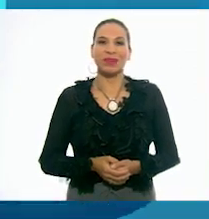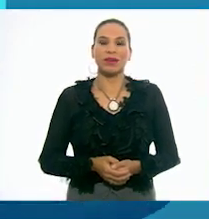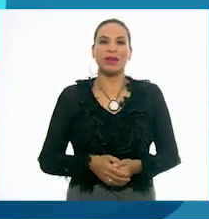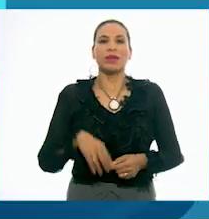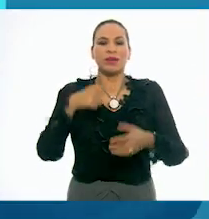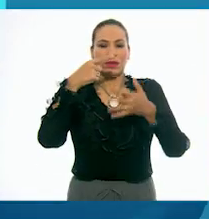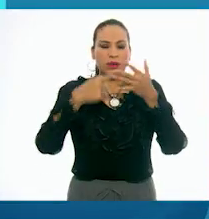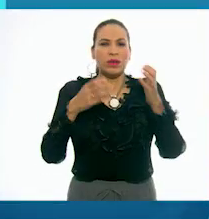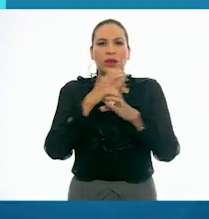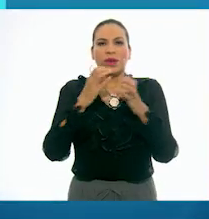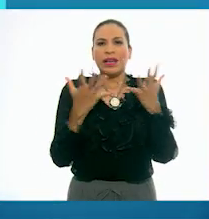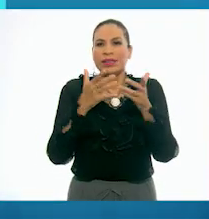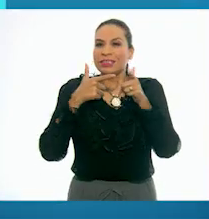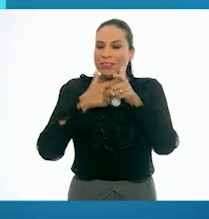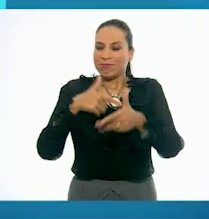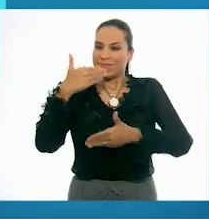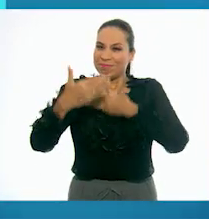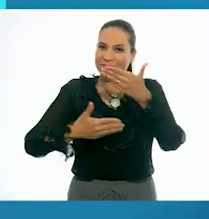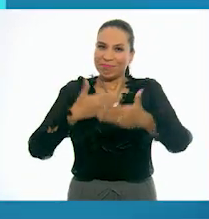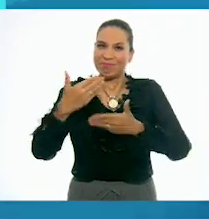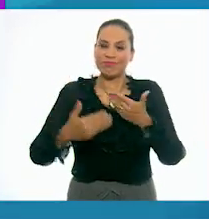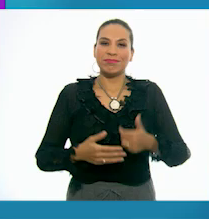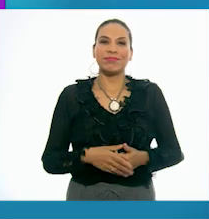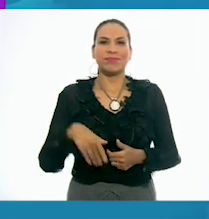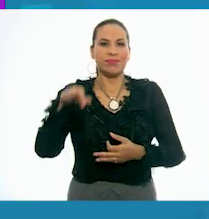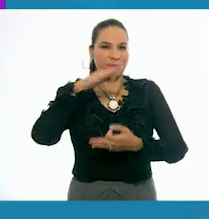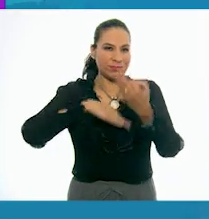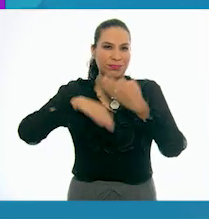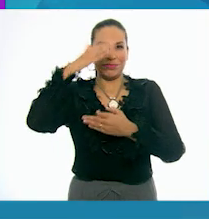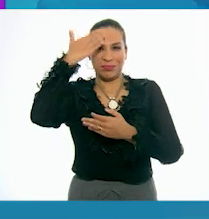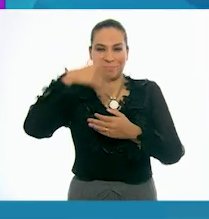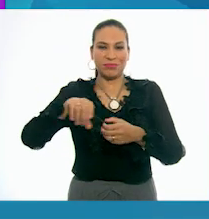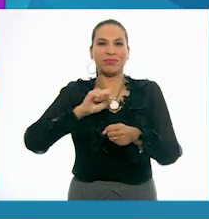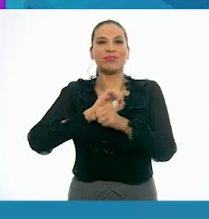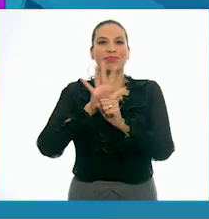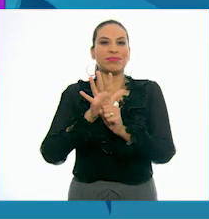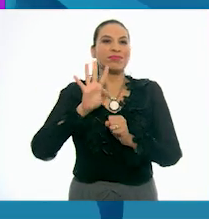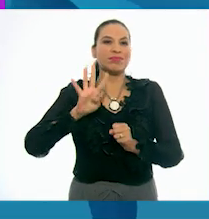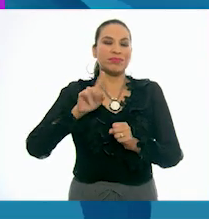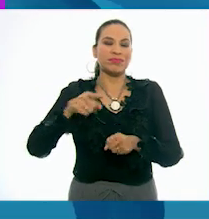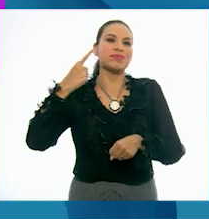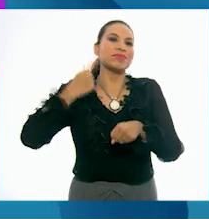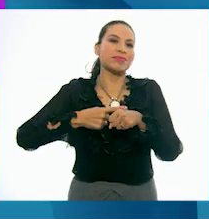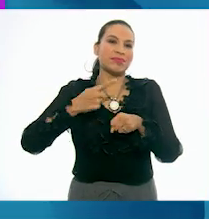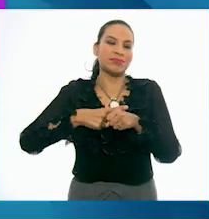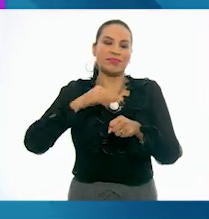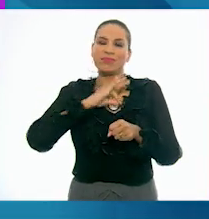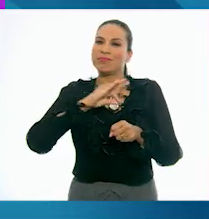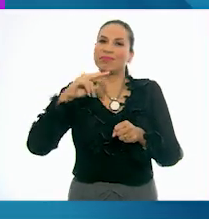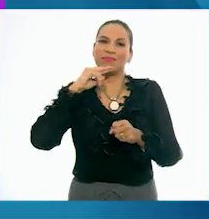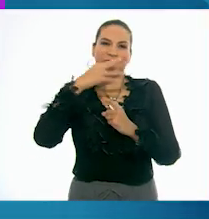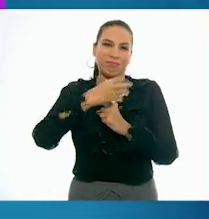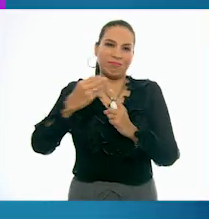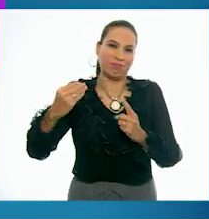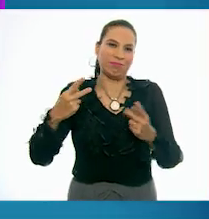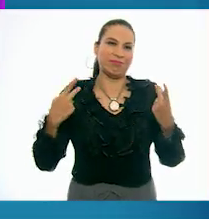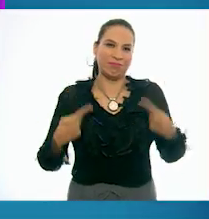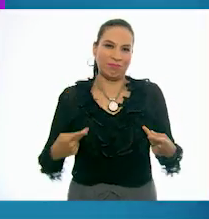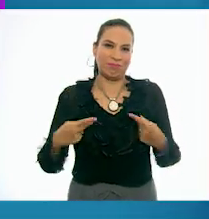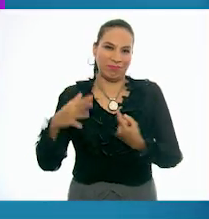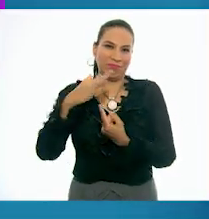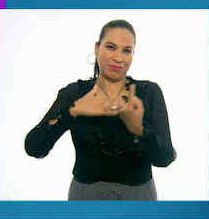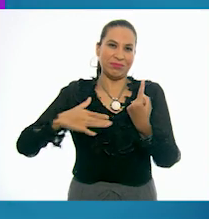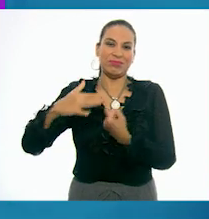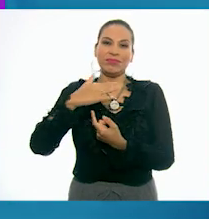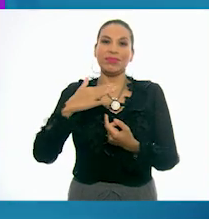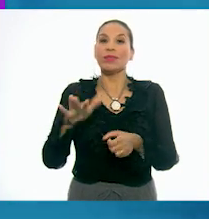Buenas prácticas para seguir adelante. Como todos sabemos, la COVID-19 es una enfermedad que se contagia muy fácilmente entre las